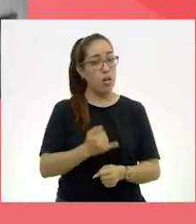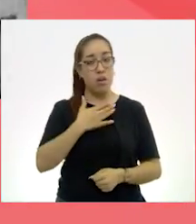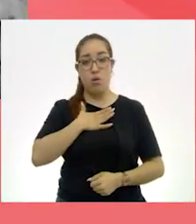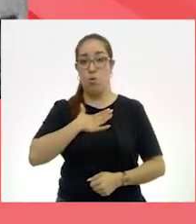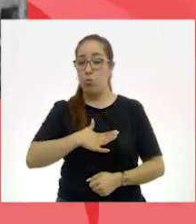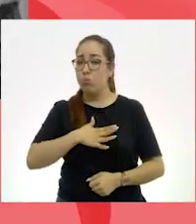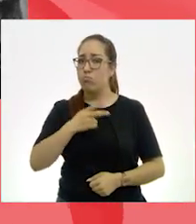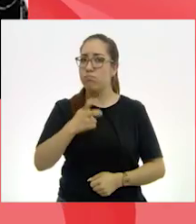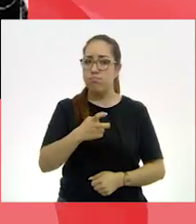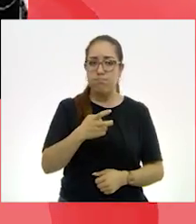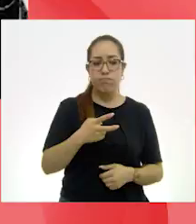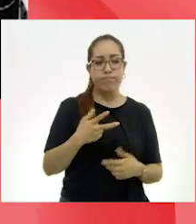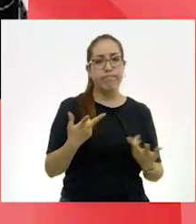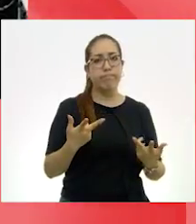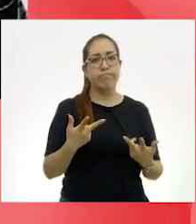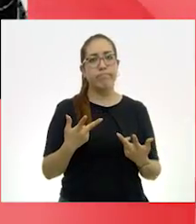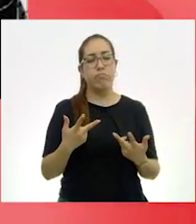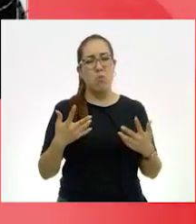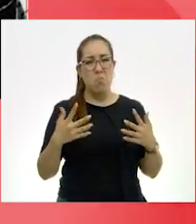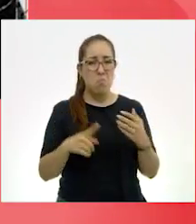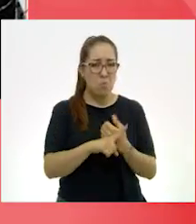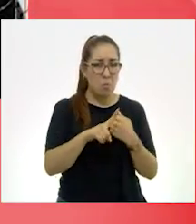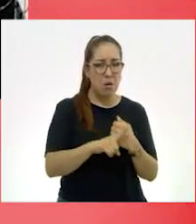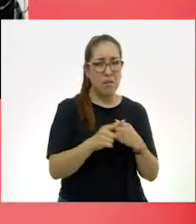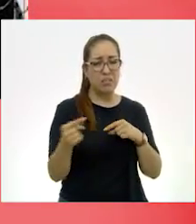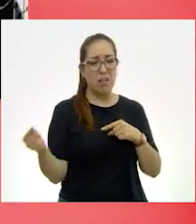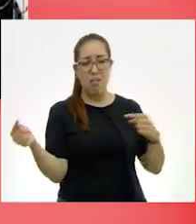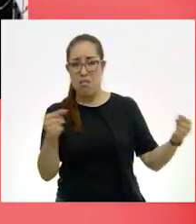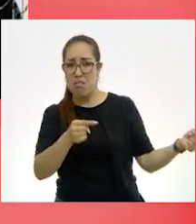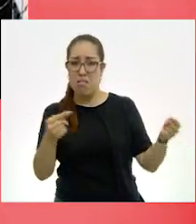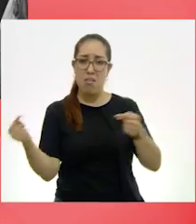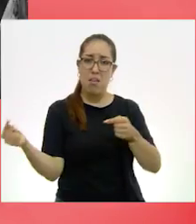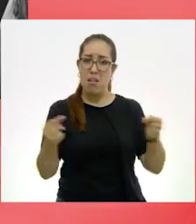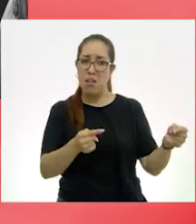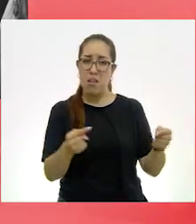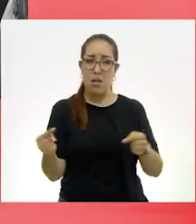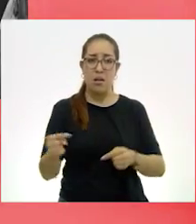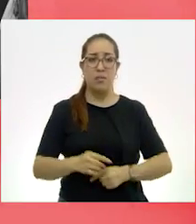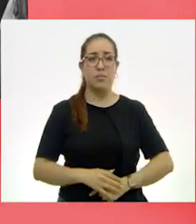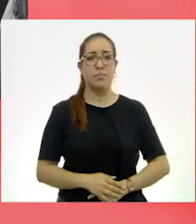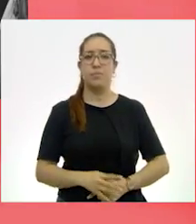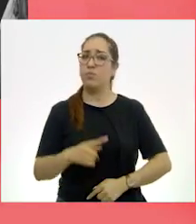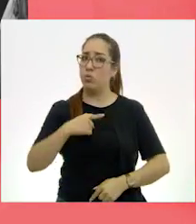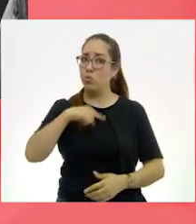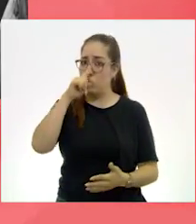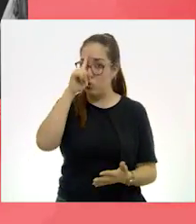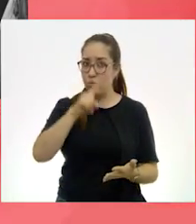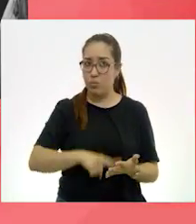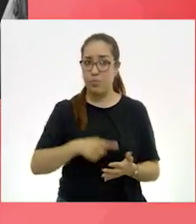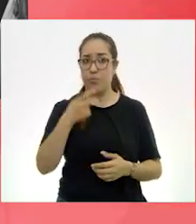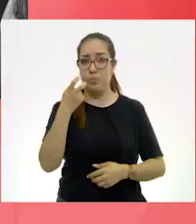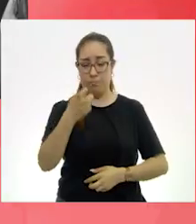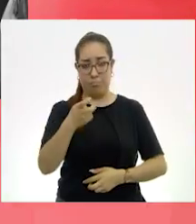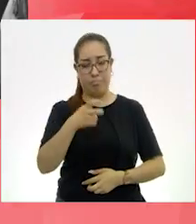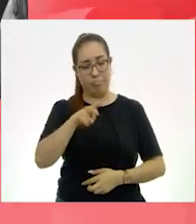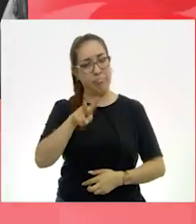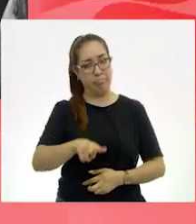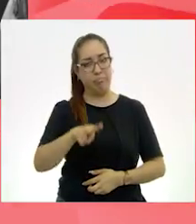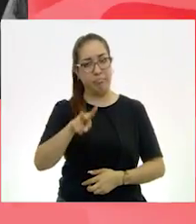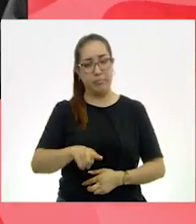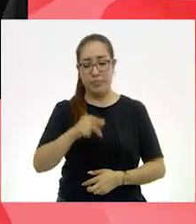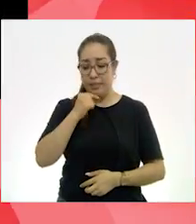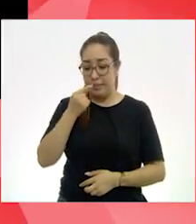pleitos entre los suyos y la clase hacendada, creo que le produjo en el